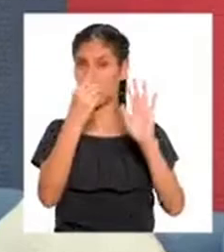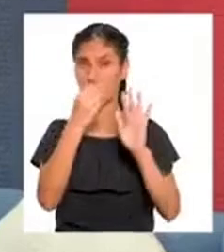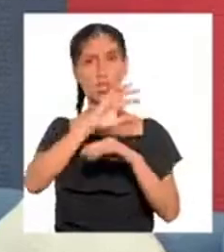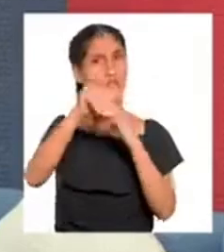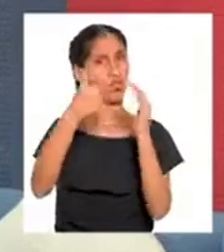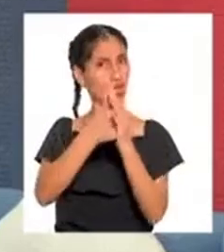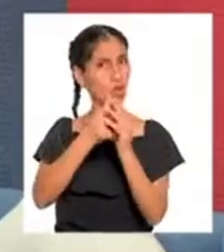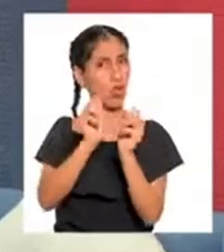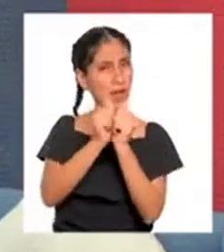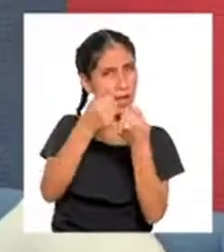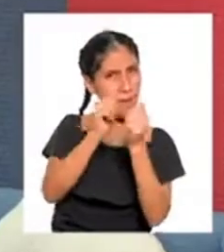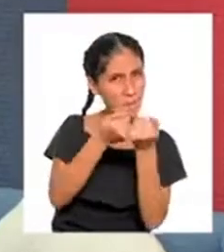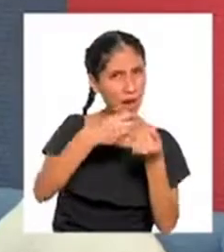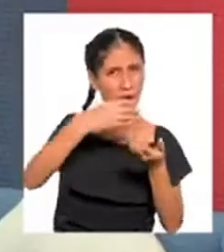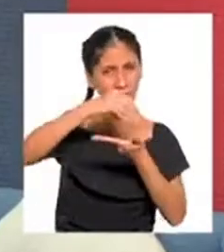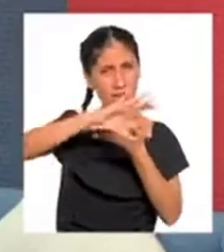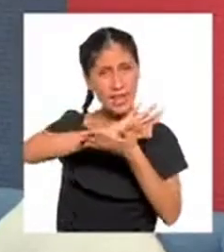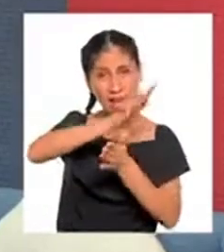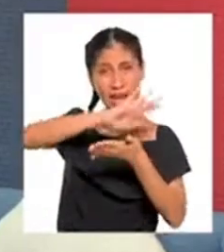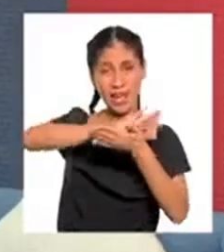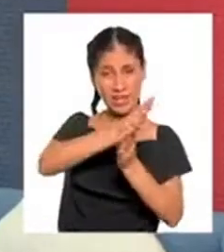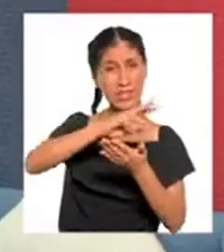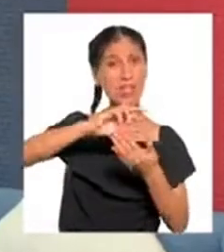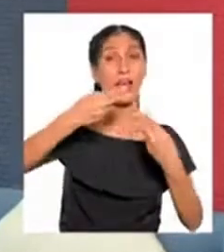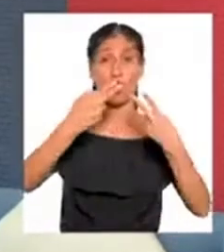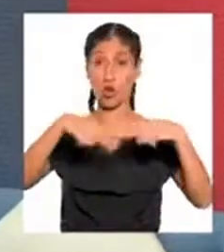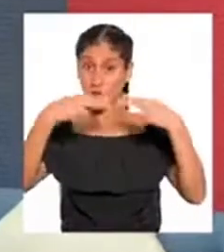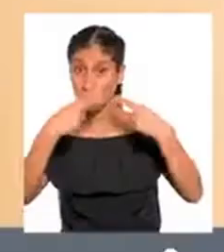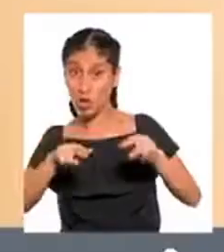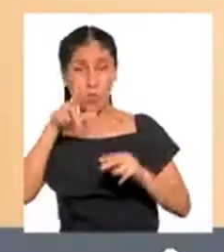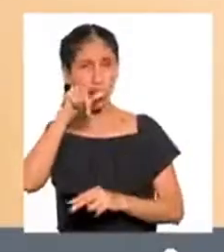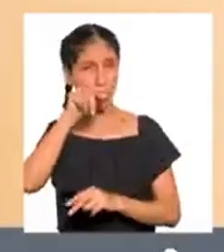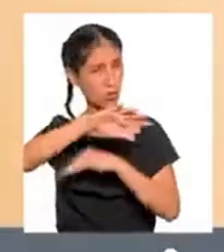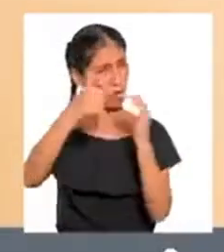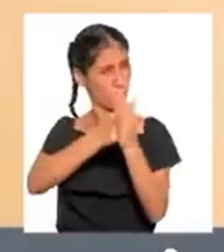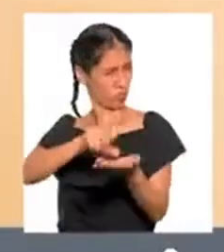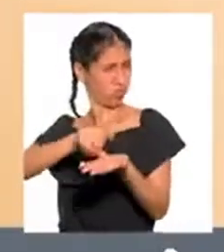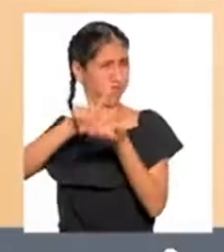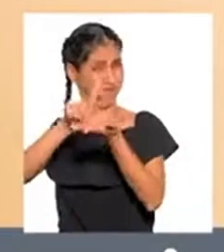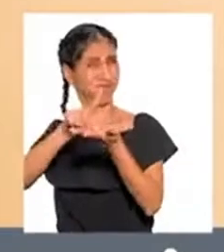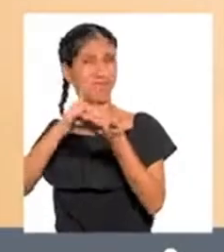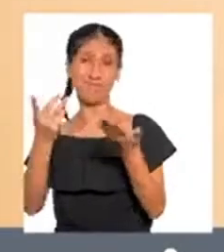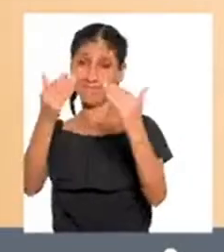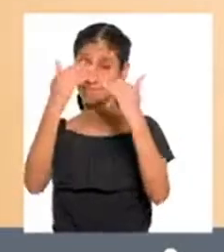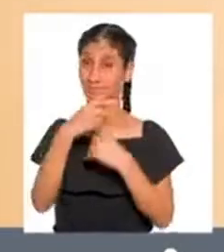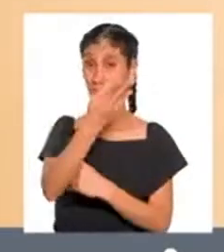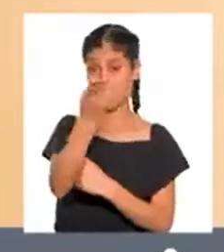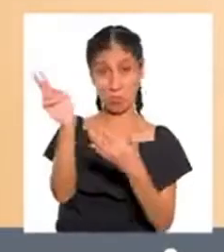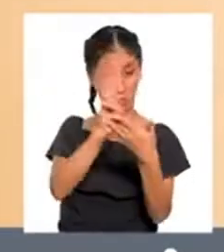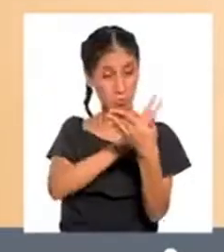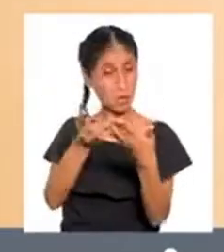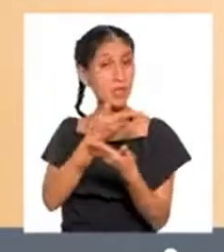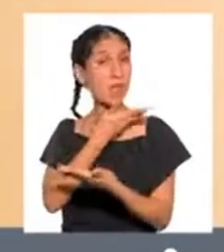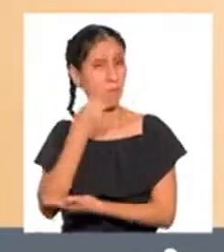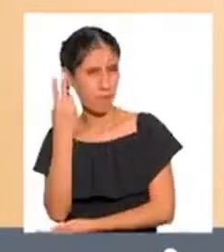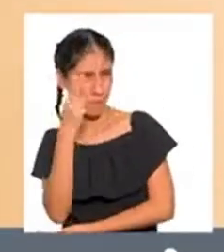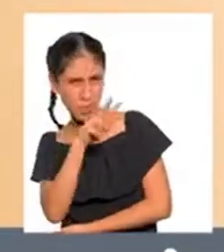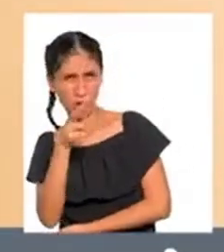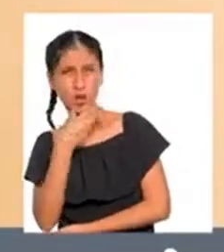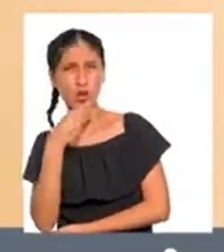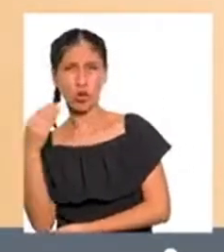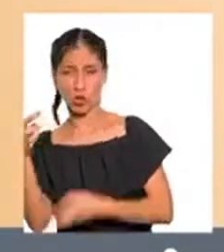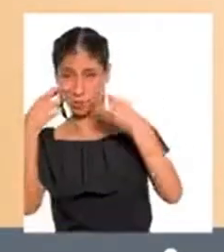básicos, como el pan, la harina, los fideos, los huevos y el pollo. Muy bien, veo que los estudiantes de la promoción